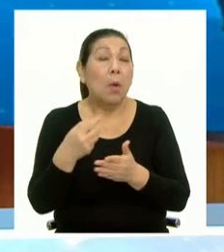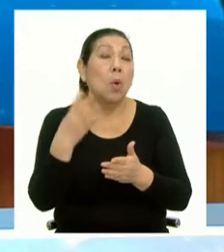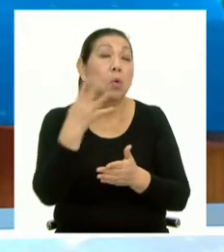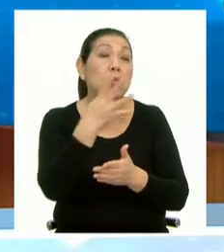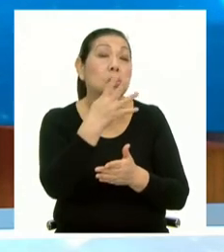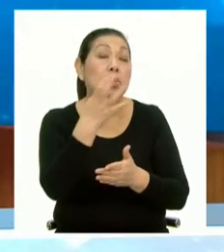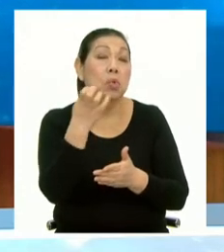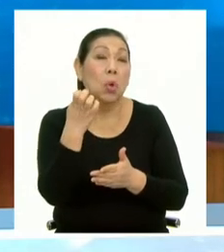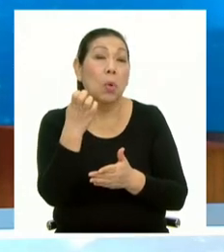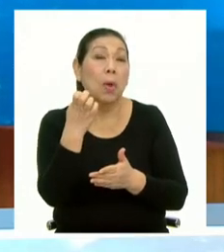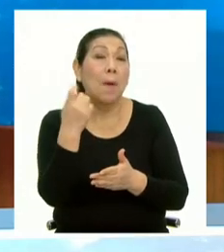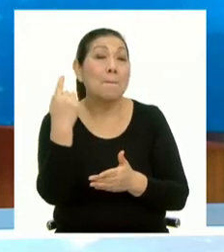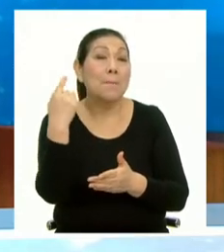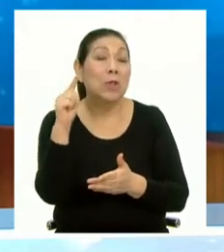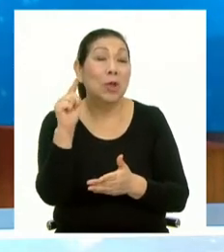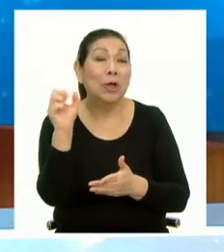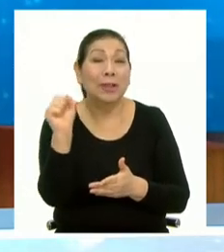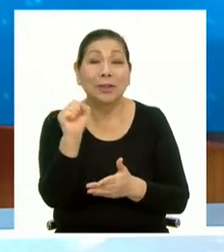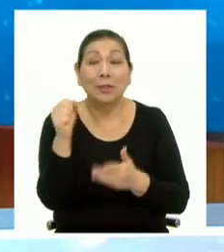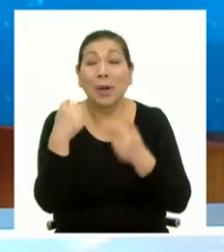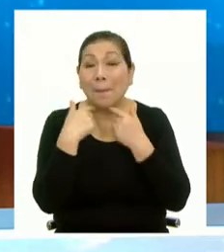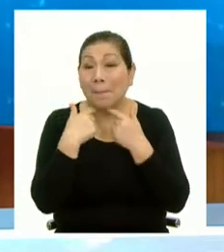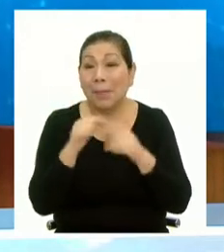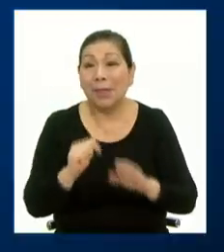de 400 millones de soles.